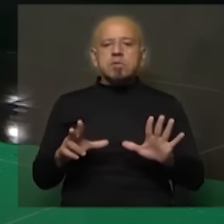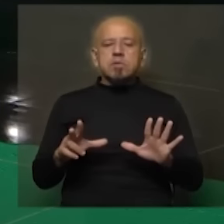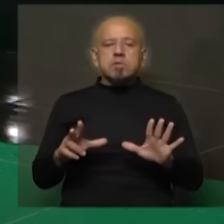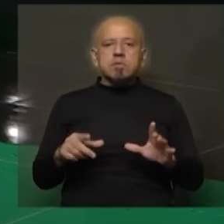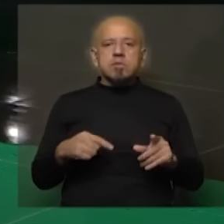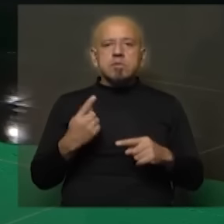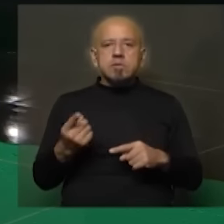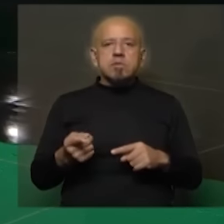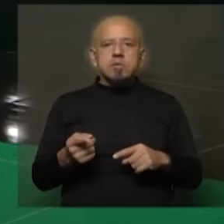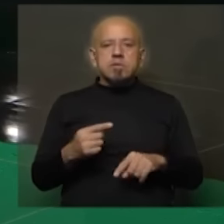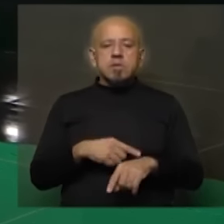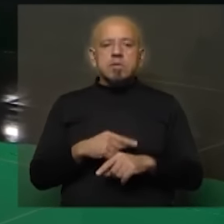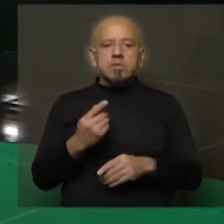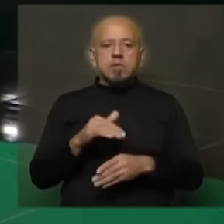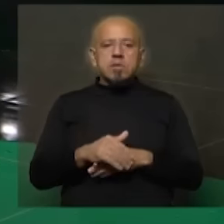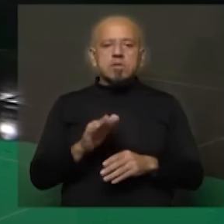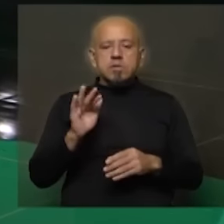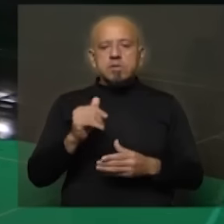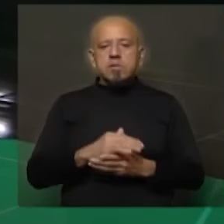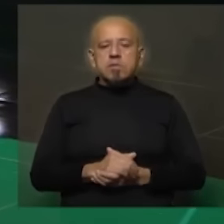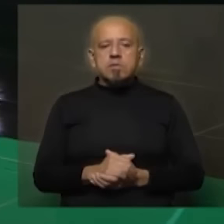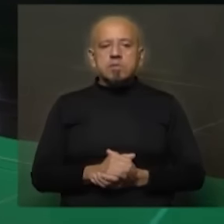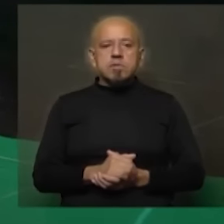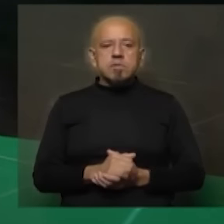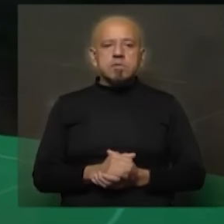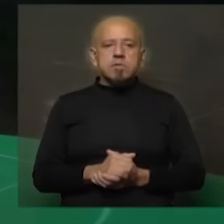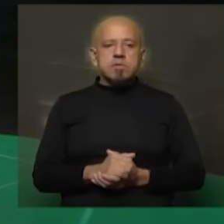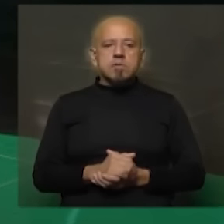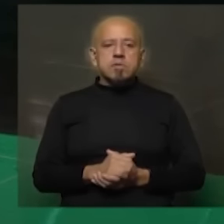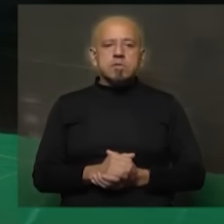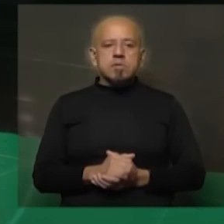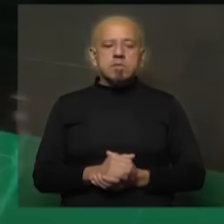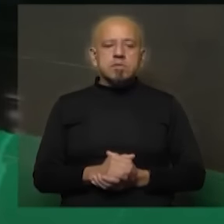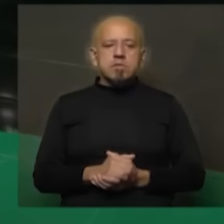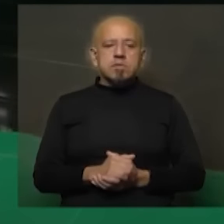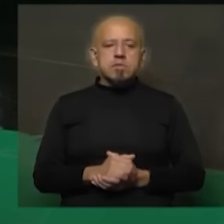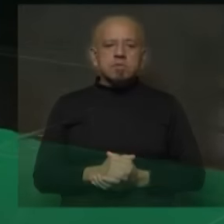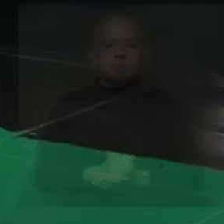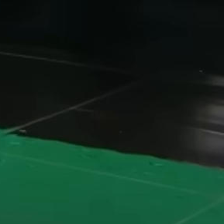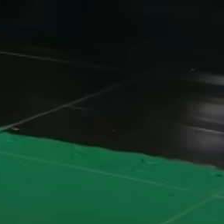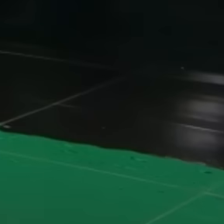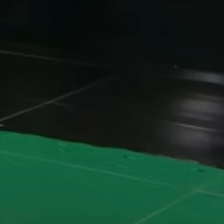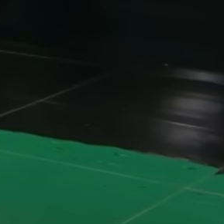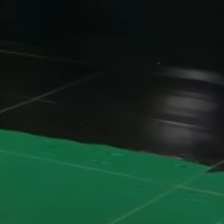invitaciones y el deseo de que pasen bien. Hasta mañana. Hasta mañana a las 5 minutos antes de las 19. Eso mismo.